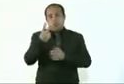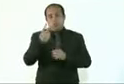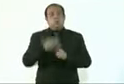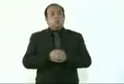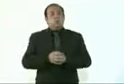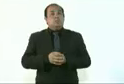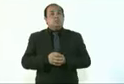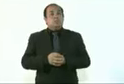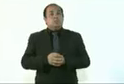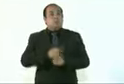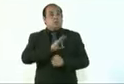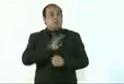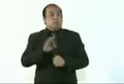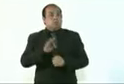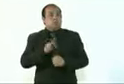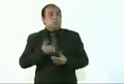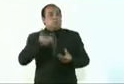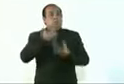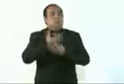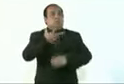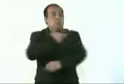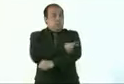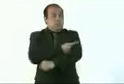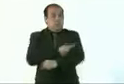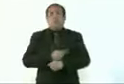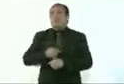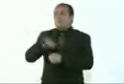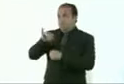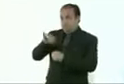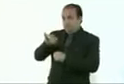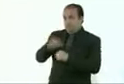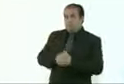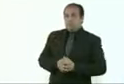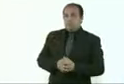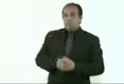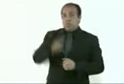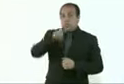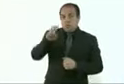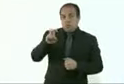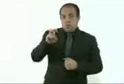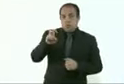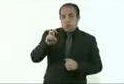vacunar este día. Sí. Y son